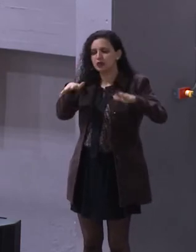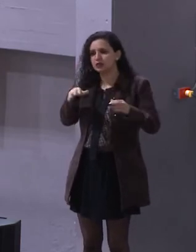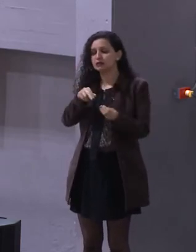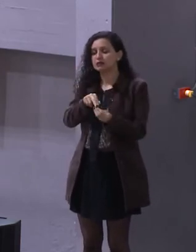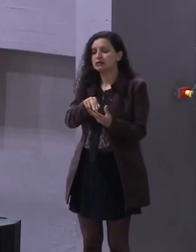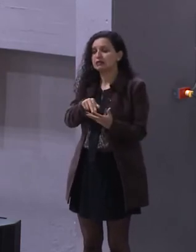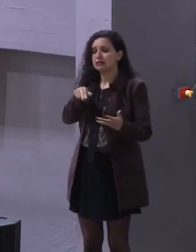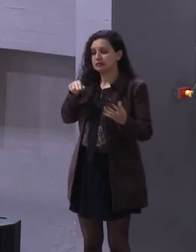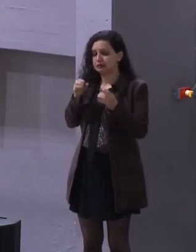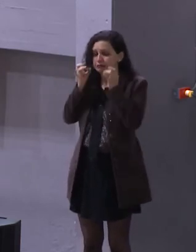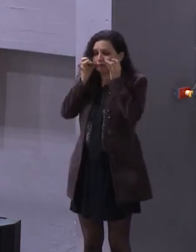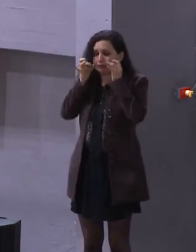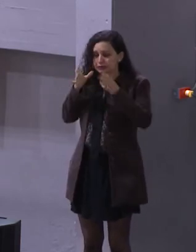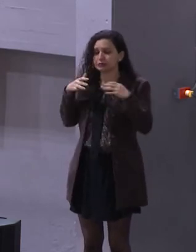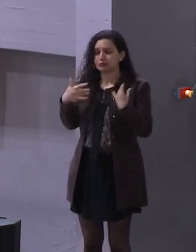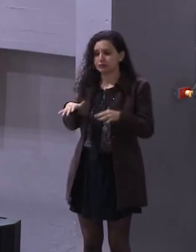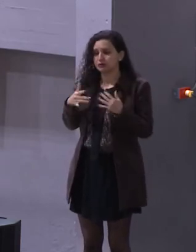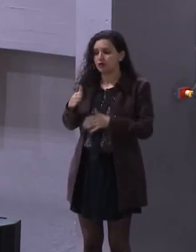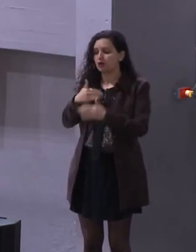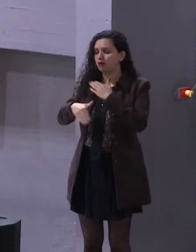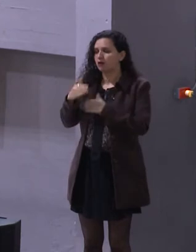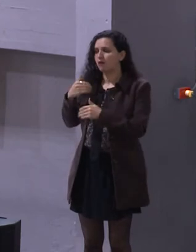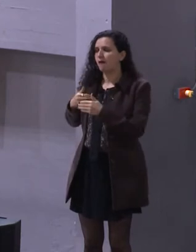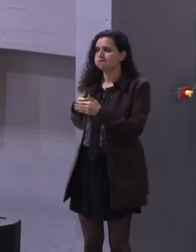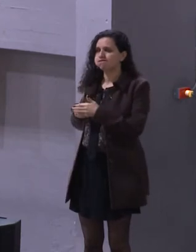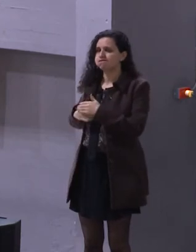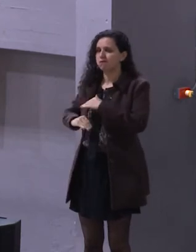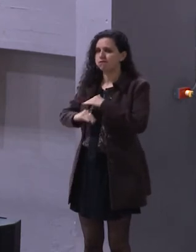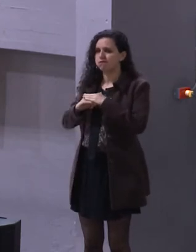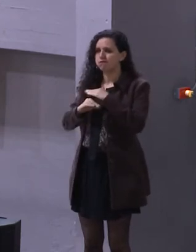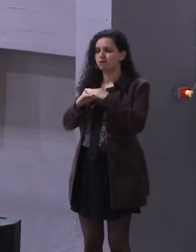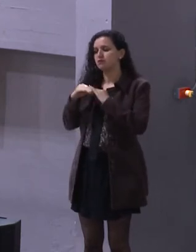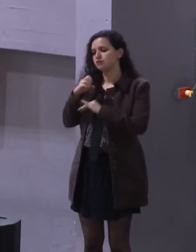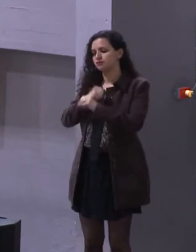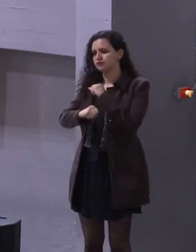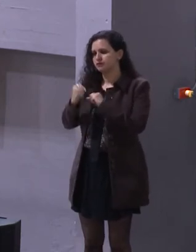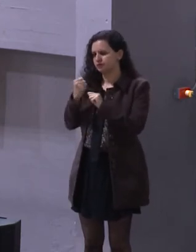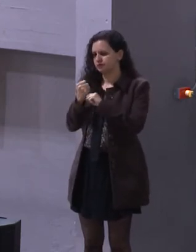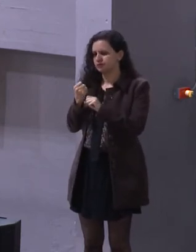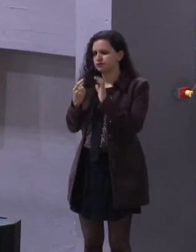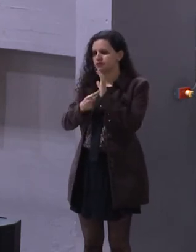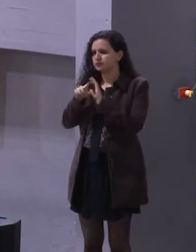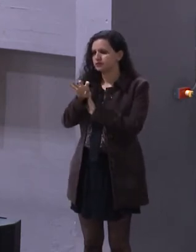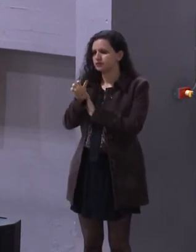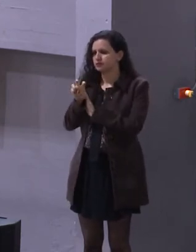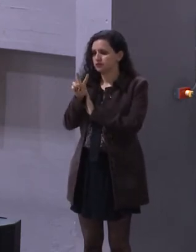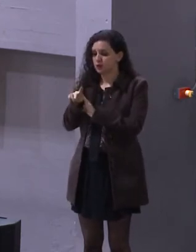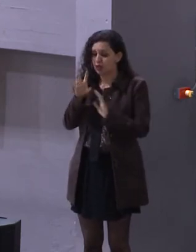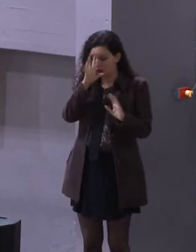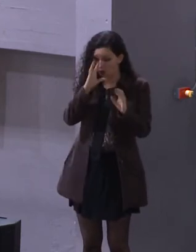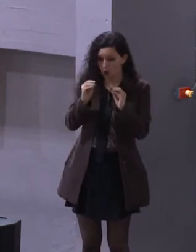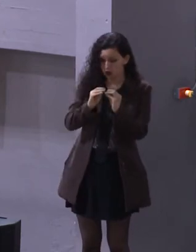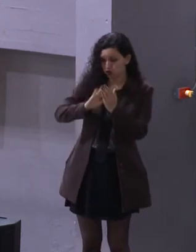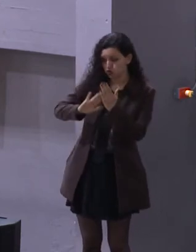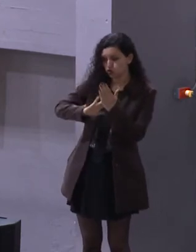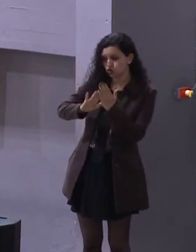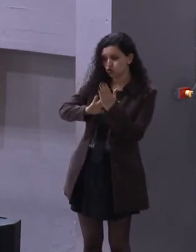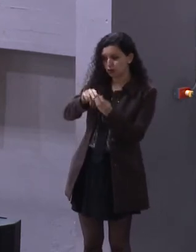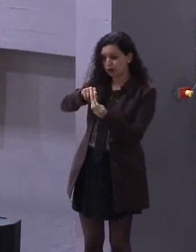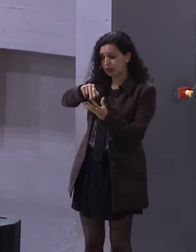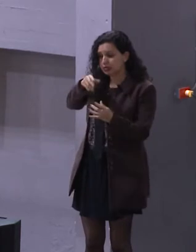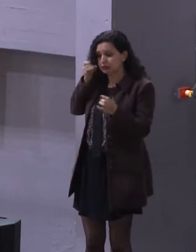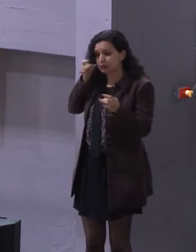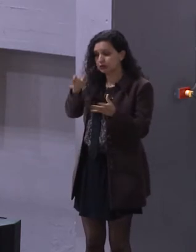desde 1992. El acuerdo no resuelve esa crisis estructural, pero sí logra